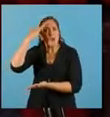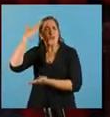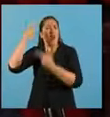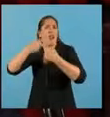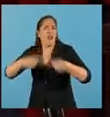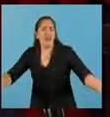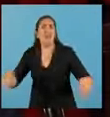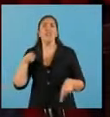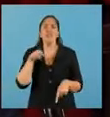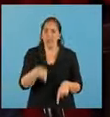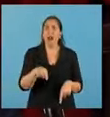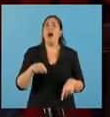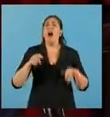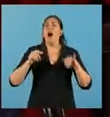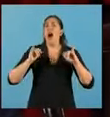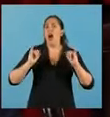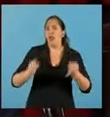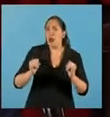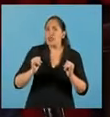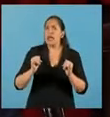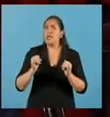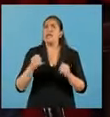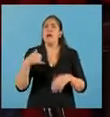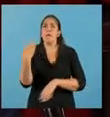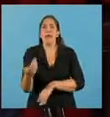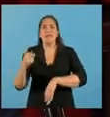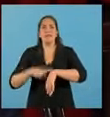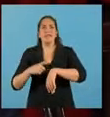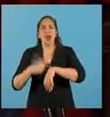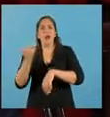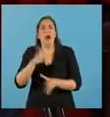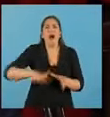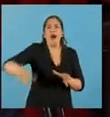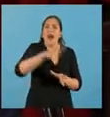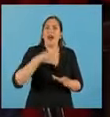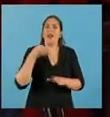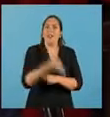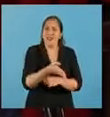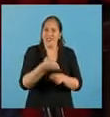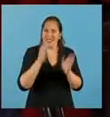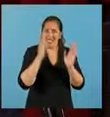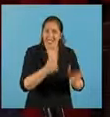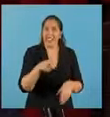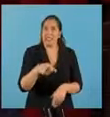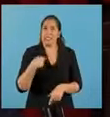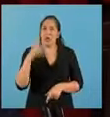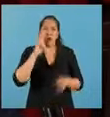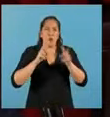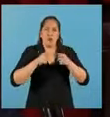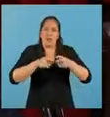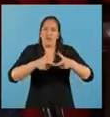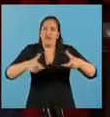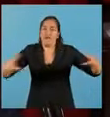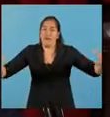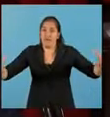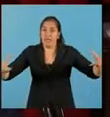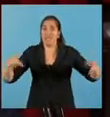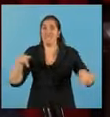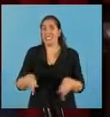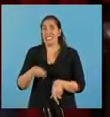sistema para que nuestros adolescentes estén más tiempo contenidos. Queremos extender esa cobertura. Con los escasos